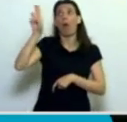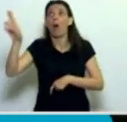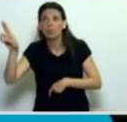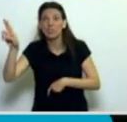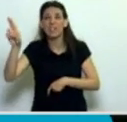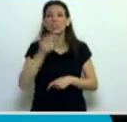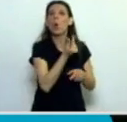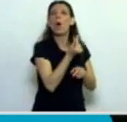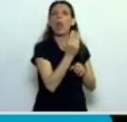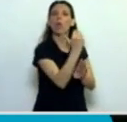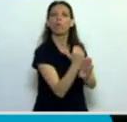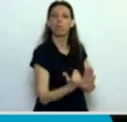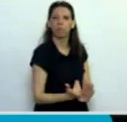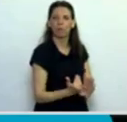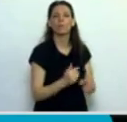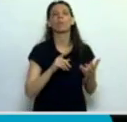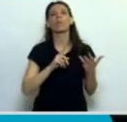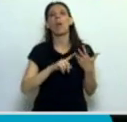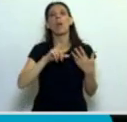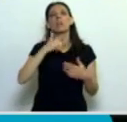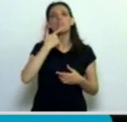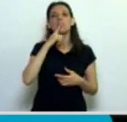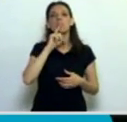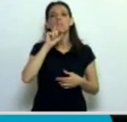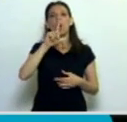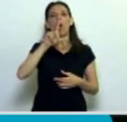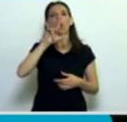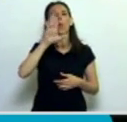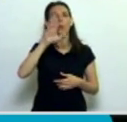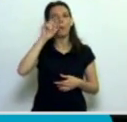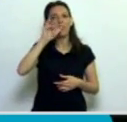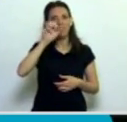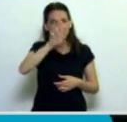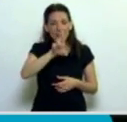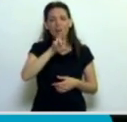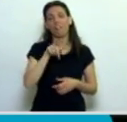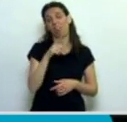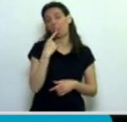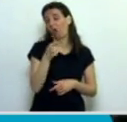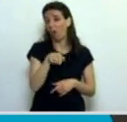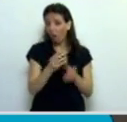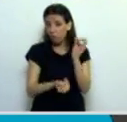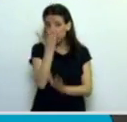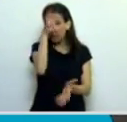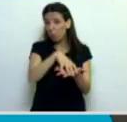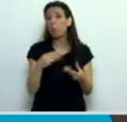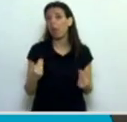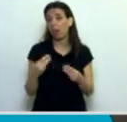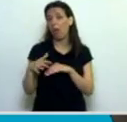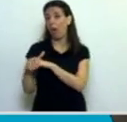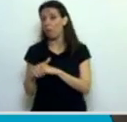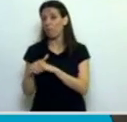valor. Y la diputada Stolbizer planteó que todo esto es para crear cargos para amigos. Pero, sin